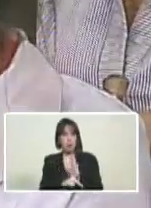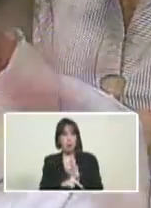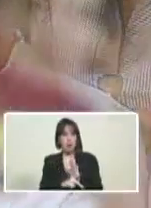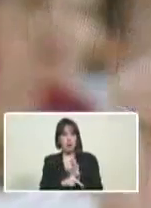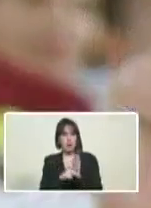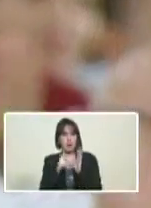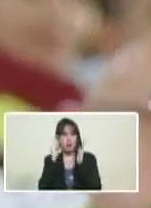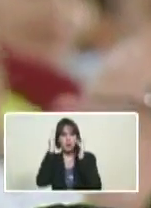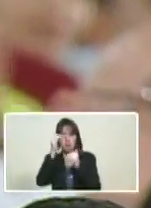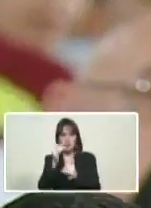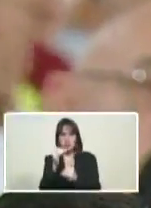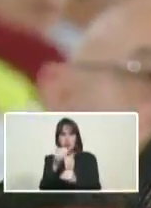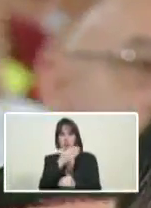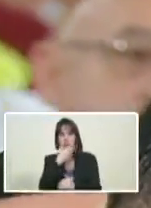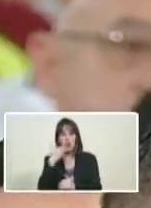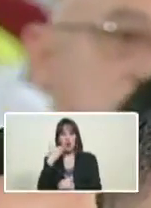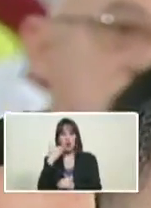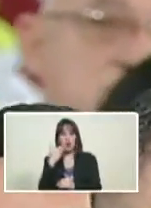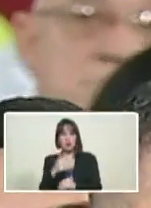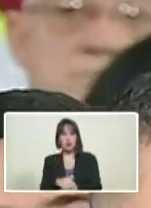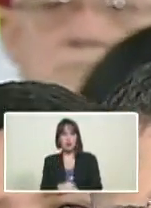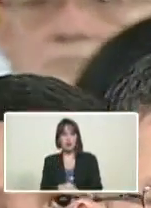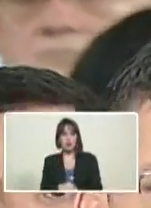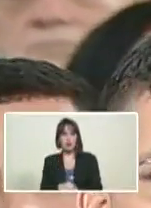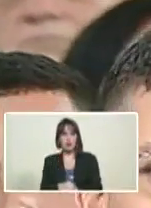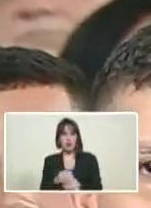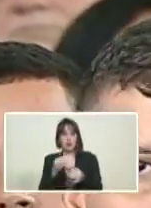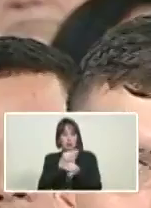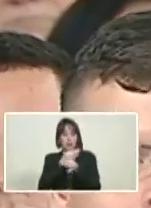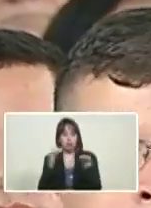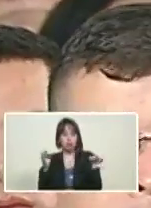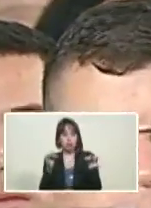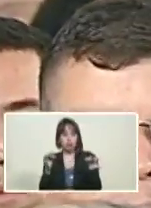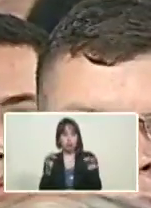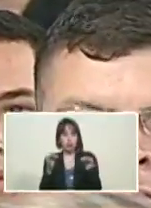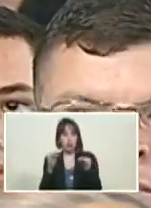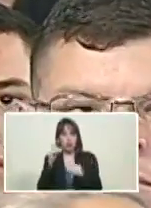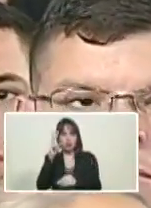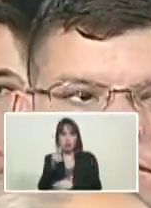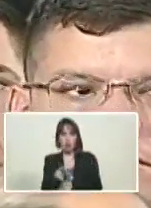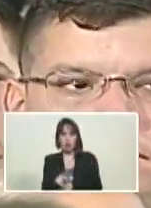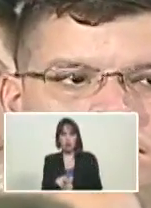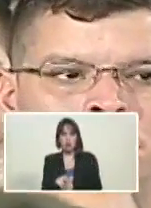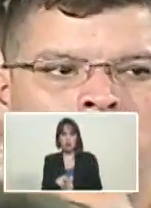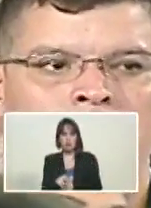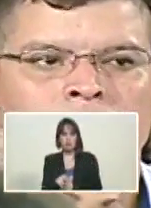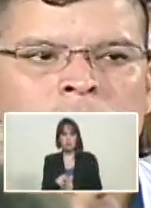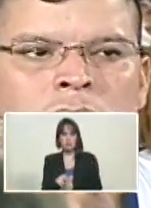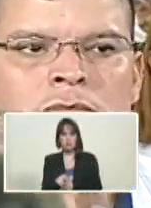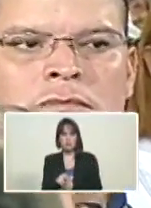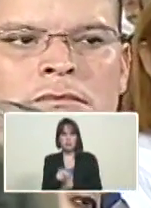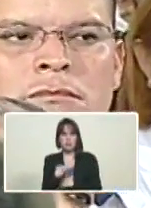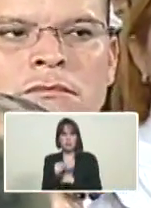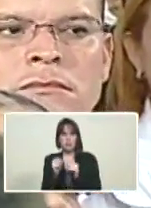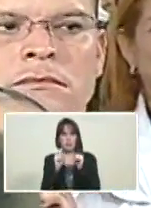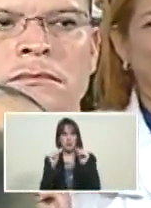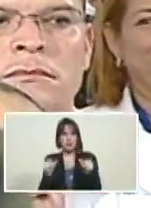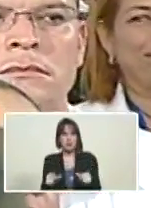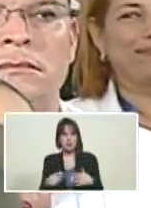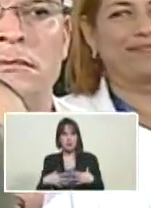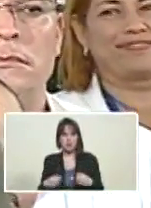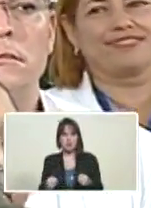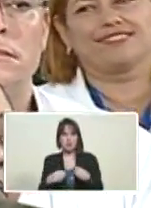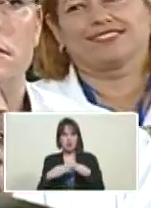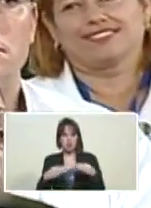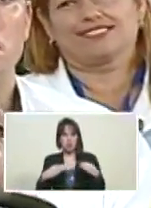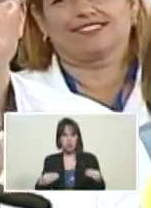atender y mejorar, perfeccionar todos los días el sistema de salud público y